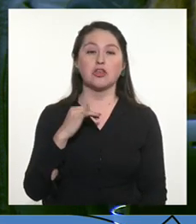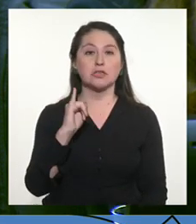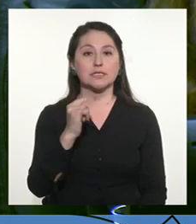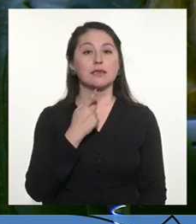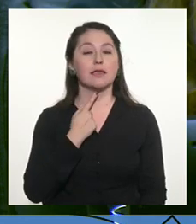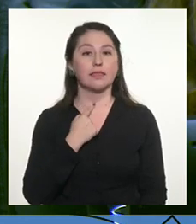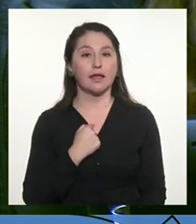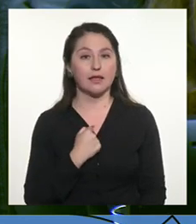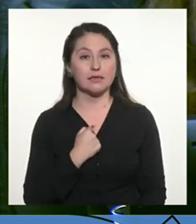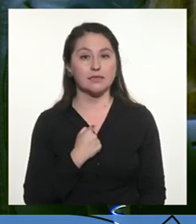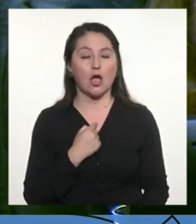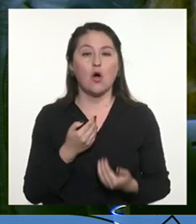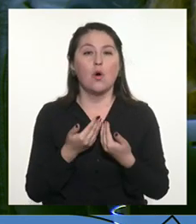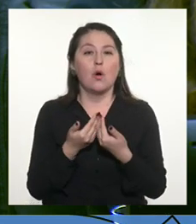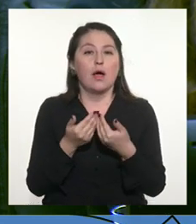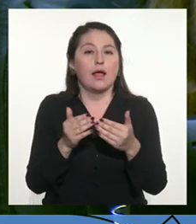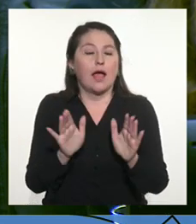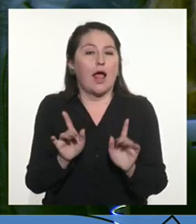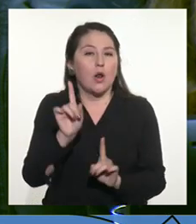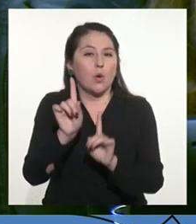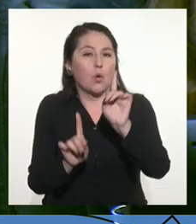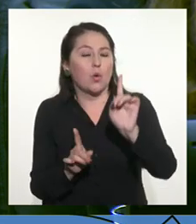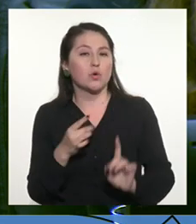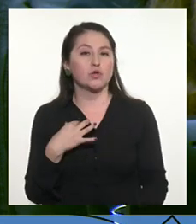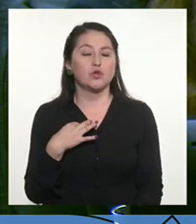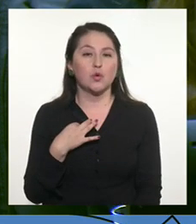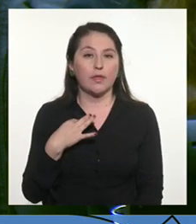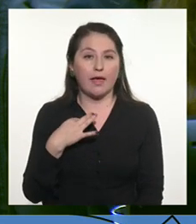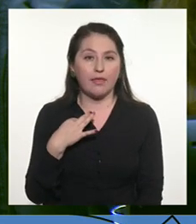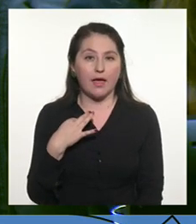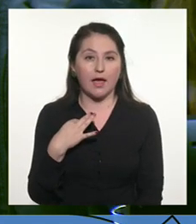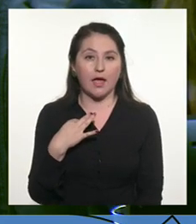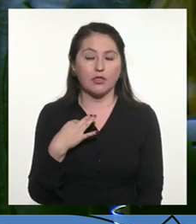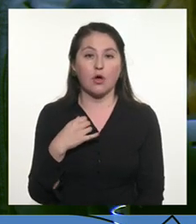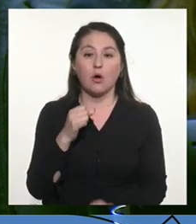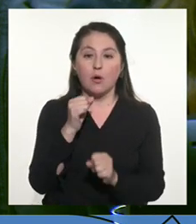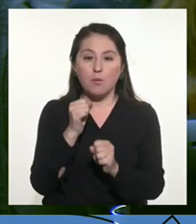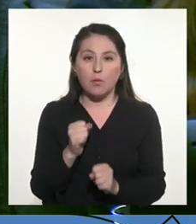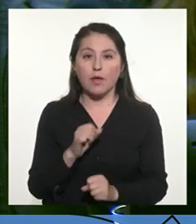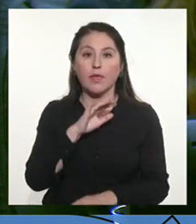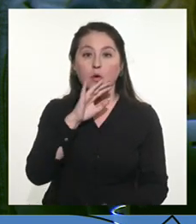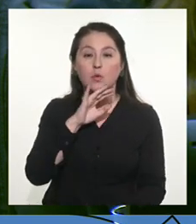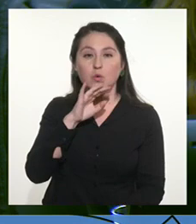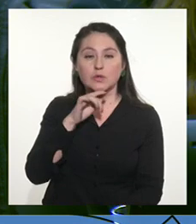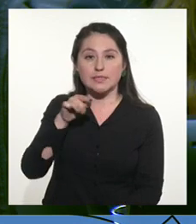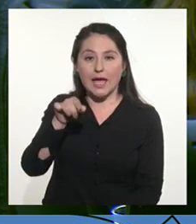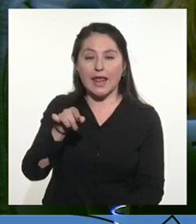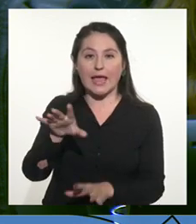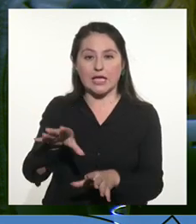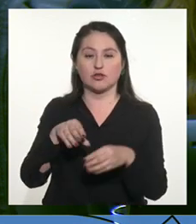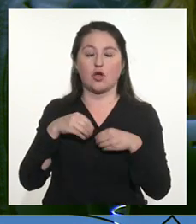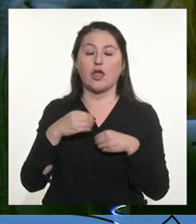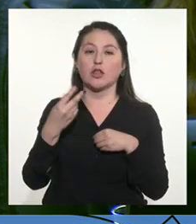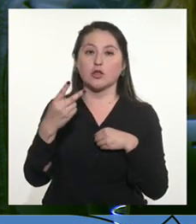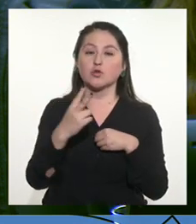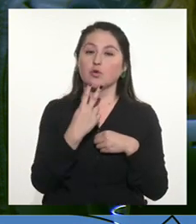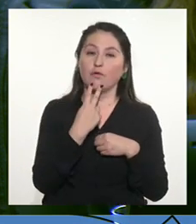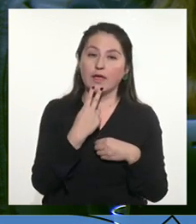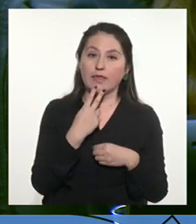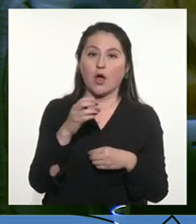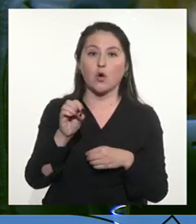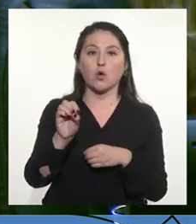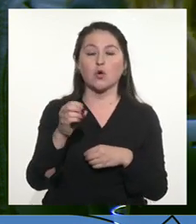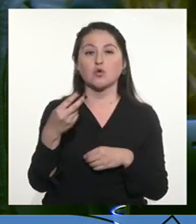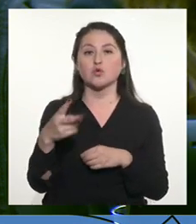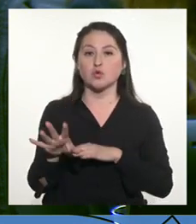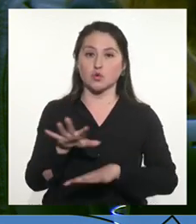ciudadano tiene ingerencia sobre su vida o sobre sus bienes y por lo tanto